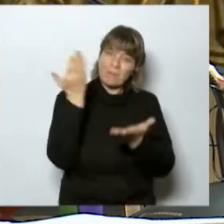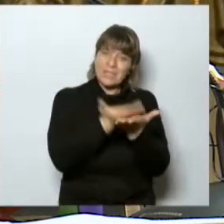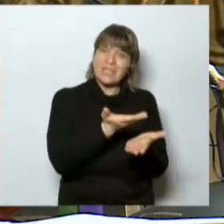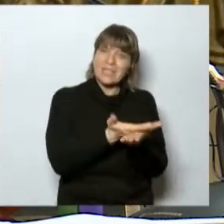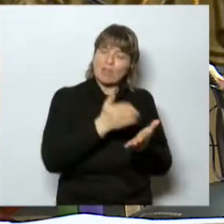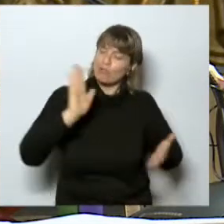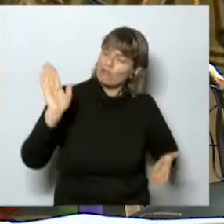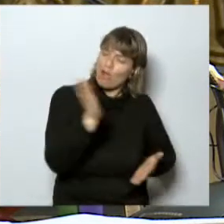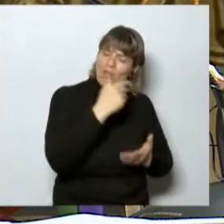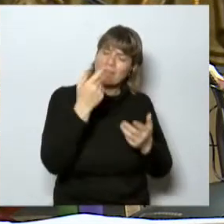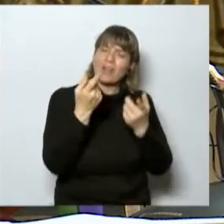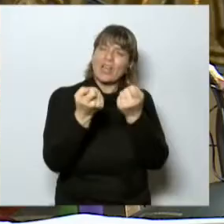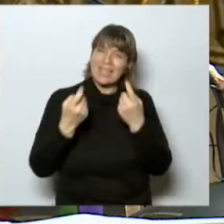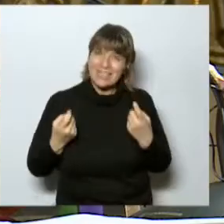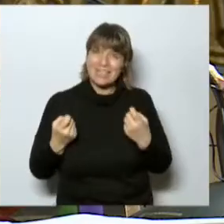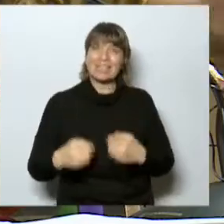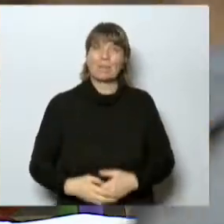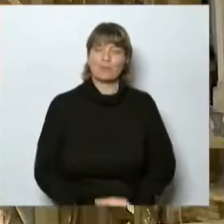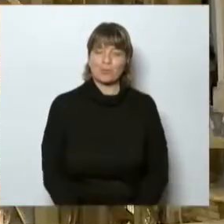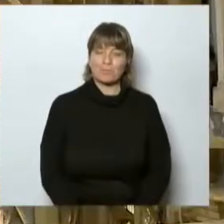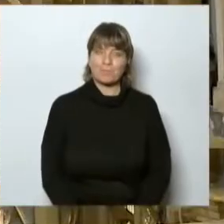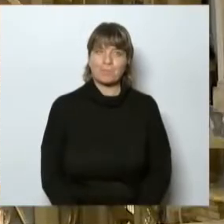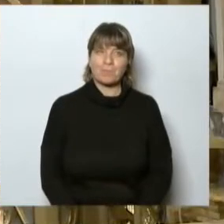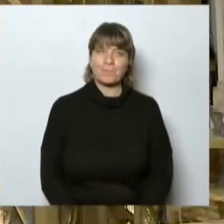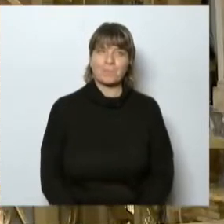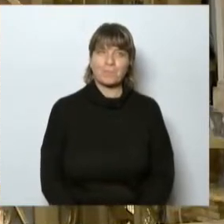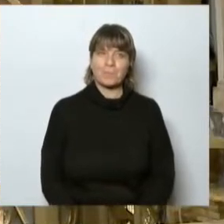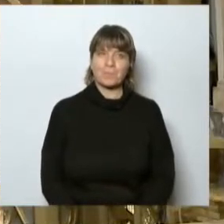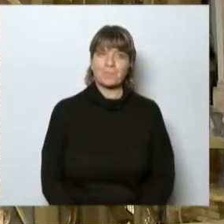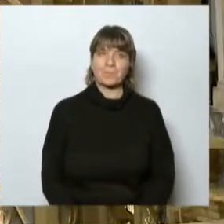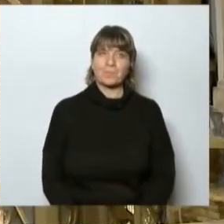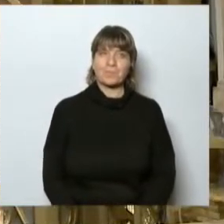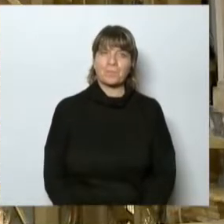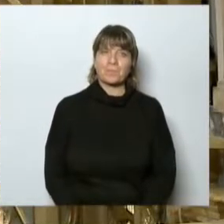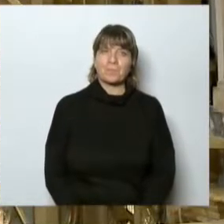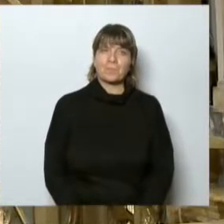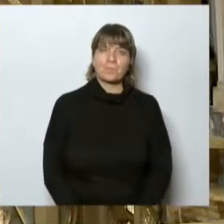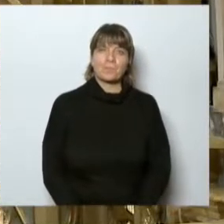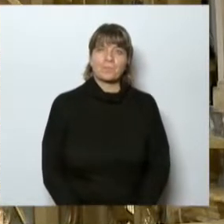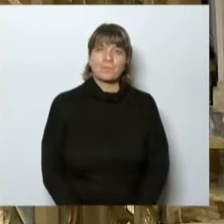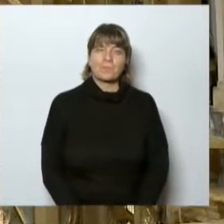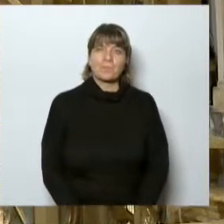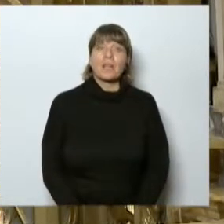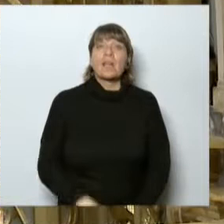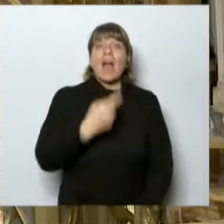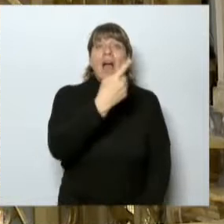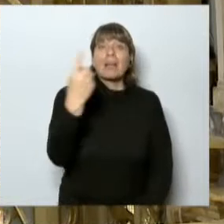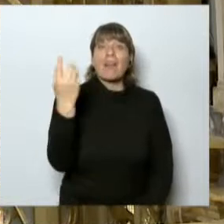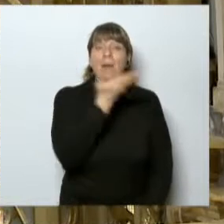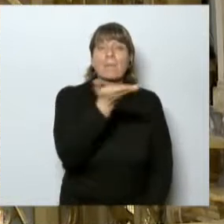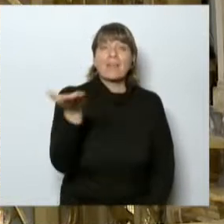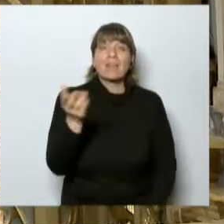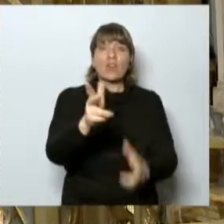presentándole todas nuestras necesidades. A cada